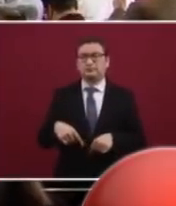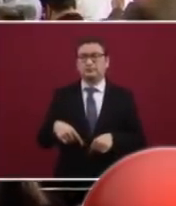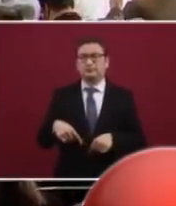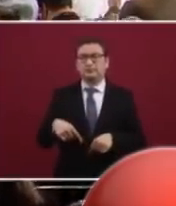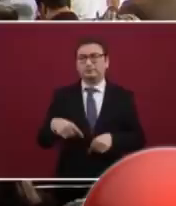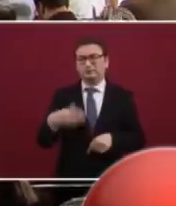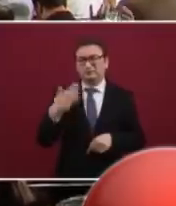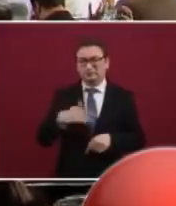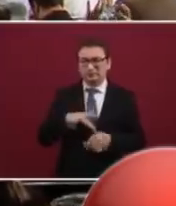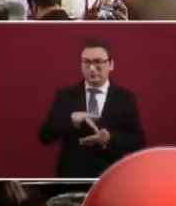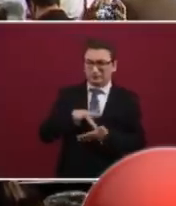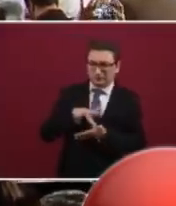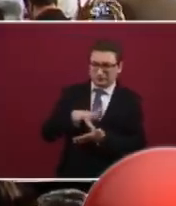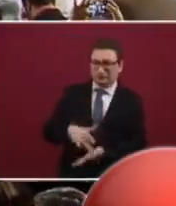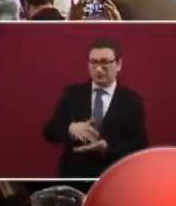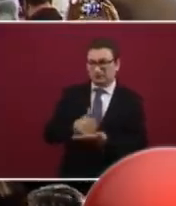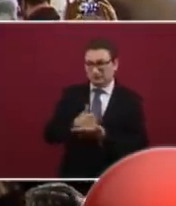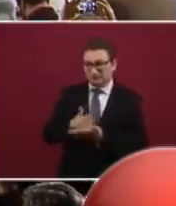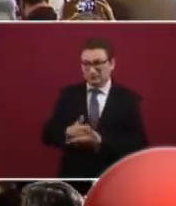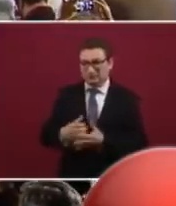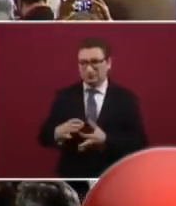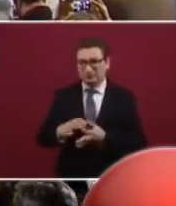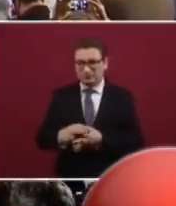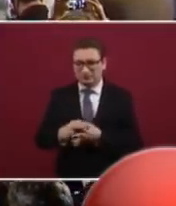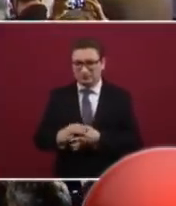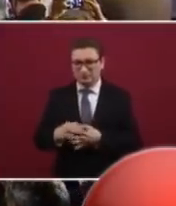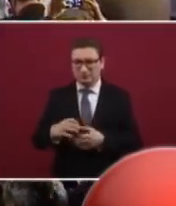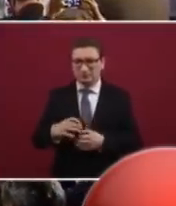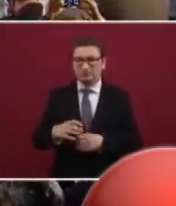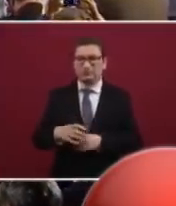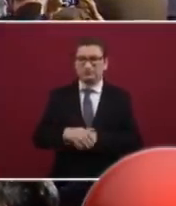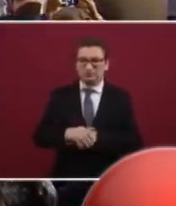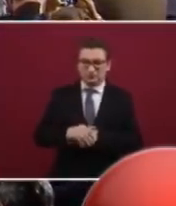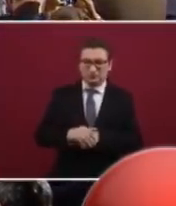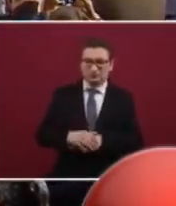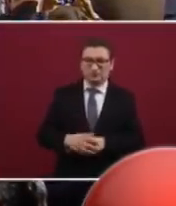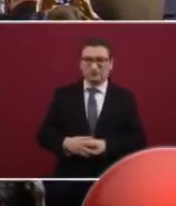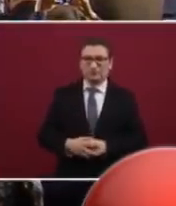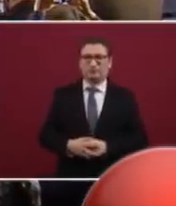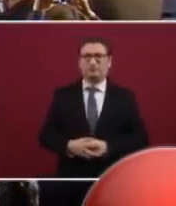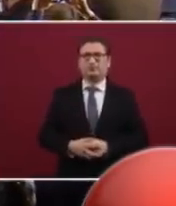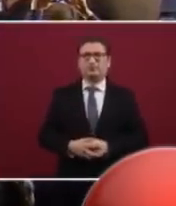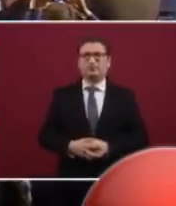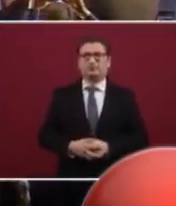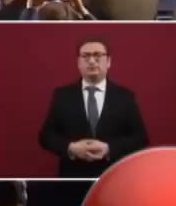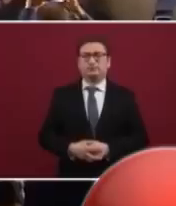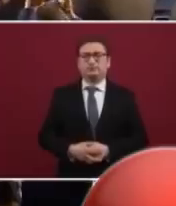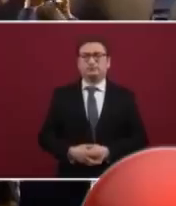exilio, apoyo, solidaridad en nuestro país